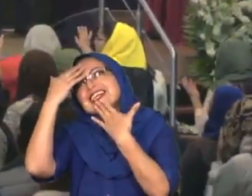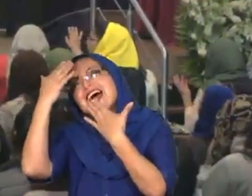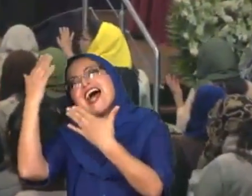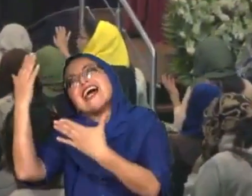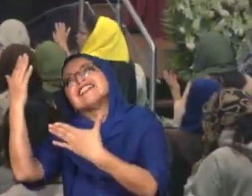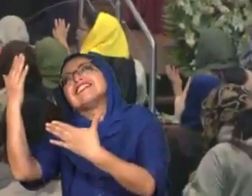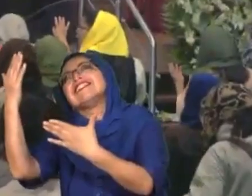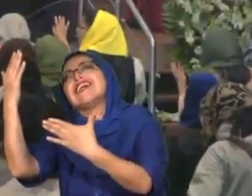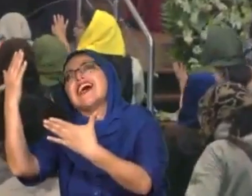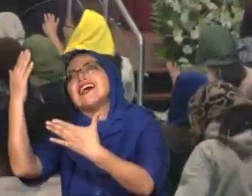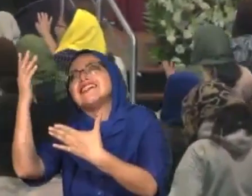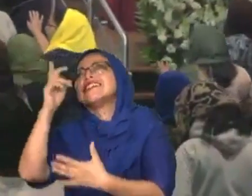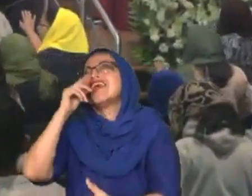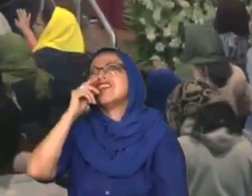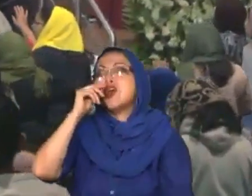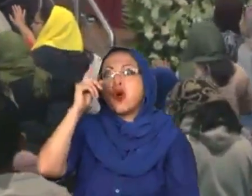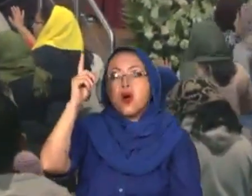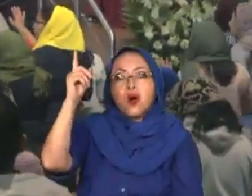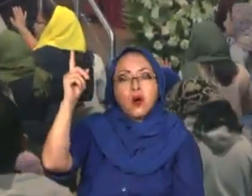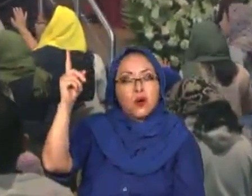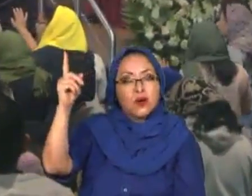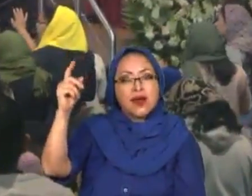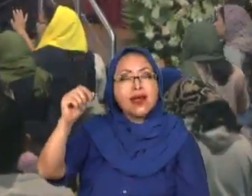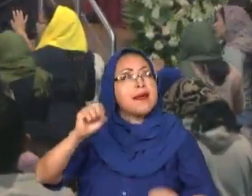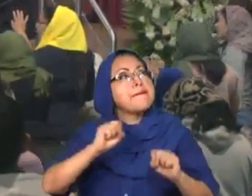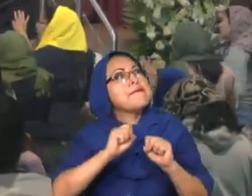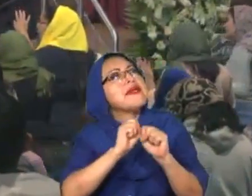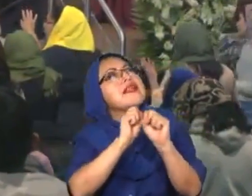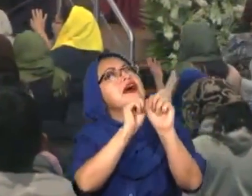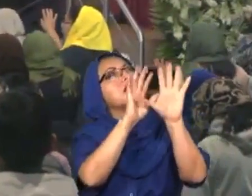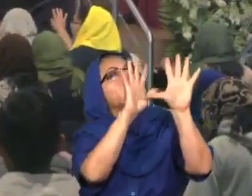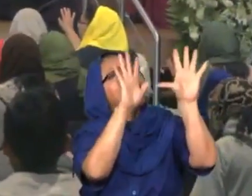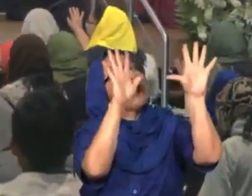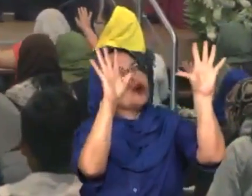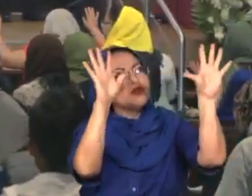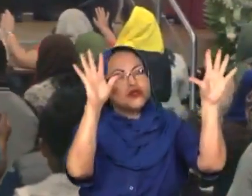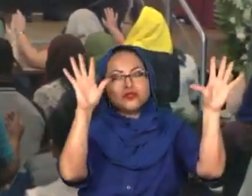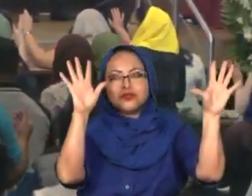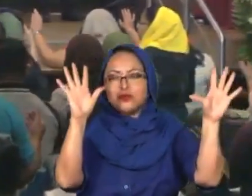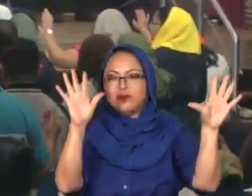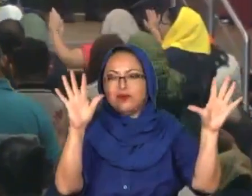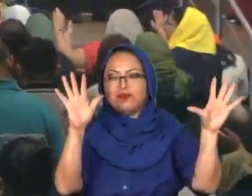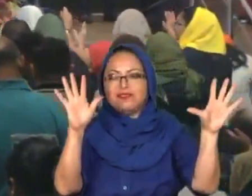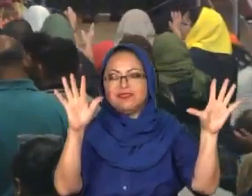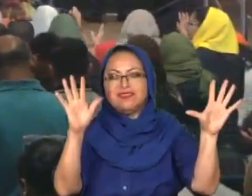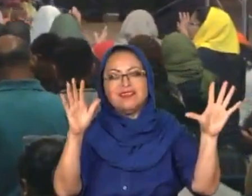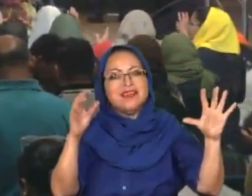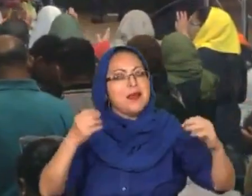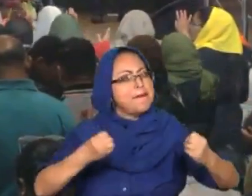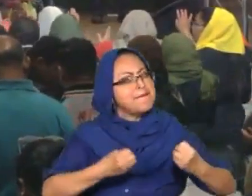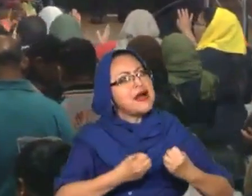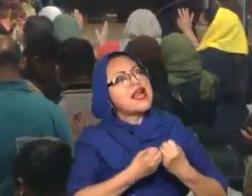Como nuestro ser, mi canción eres tú, Señor.